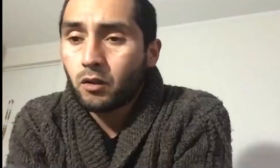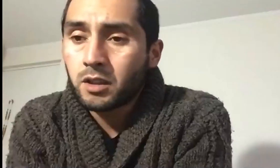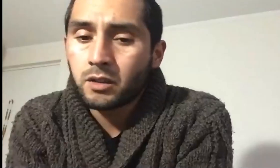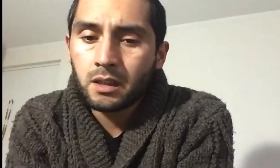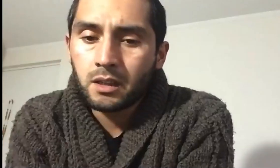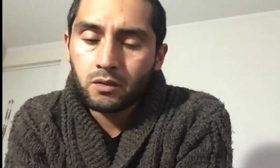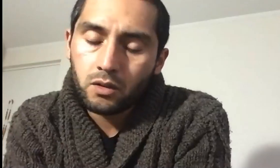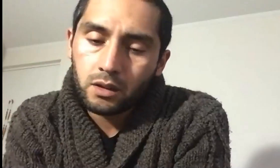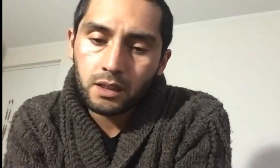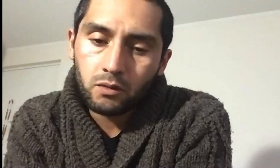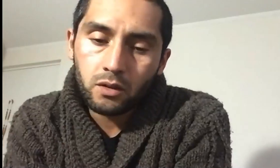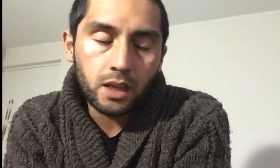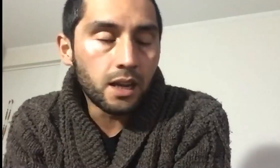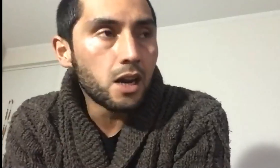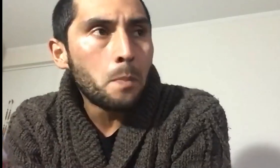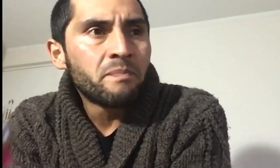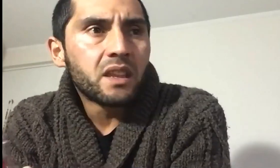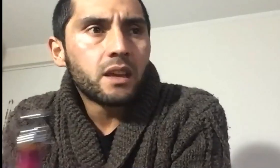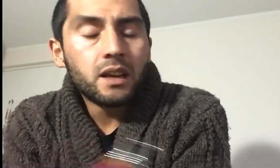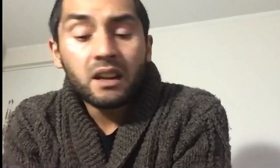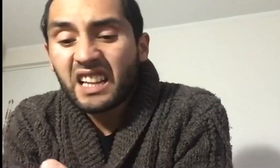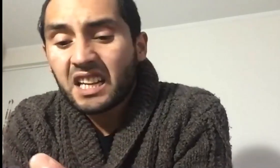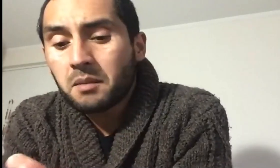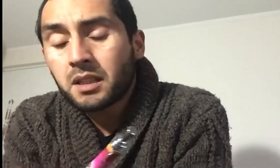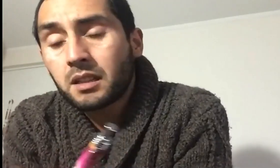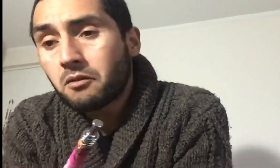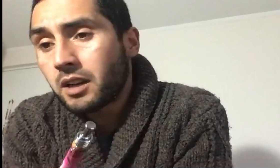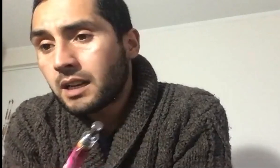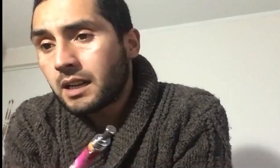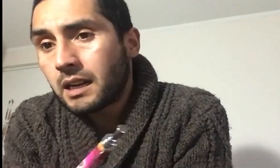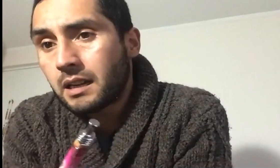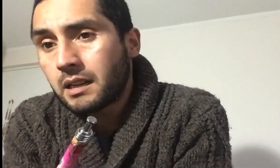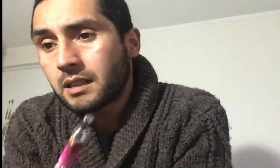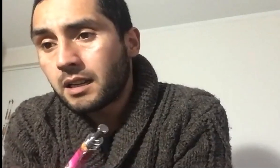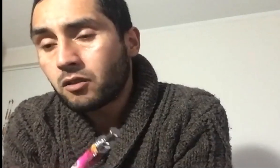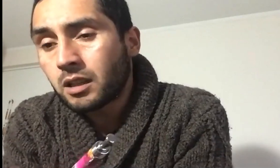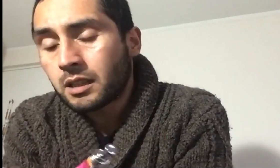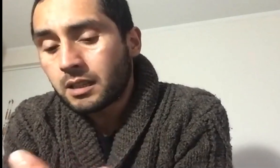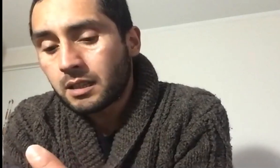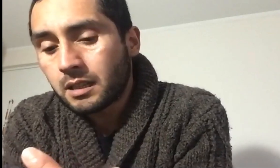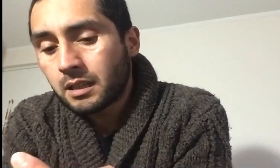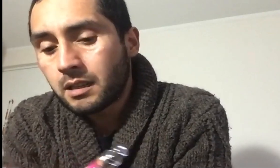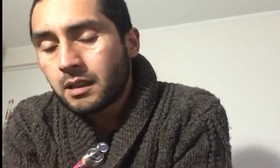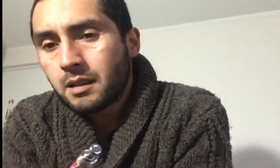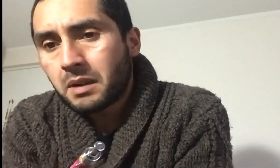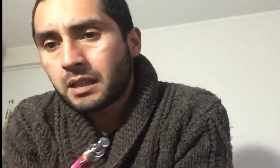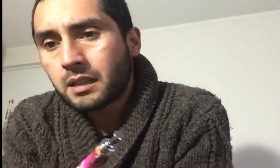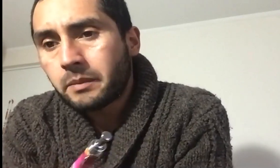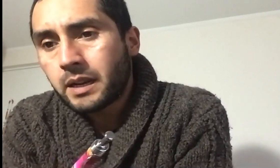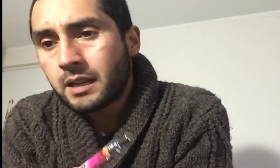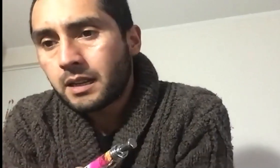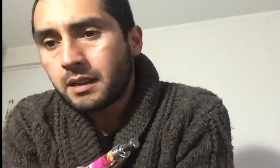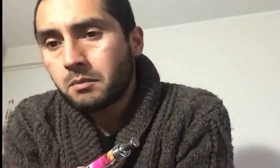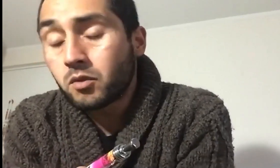primeras evaluaciones de neurología y la verdad es que están bastante buenas, ya las notas están